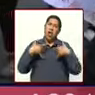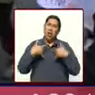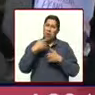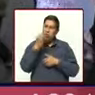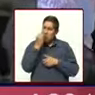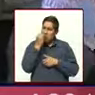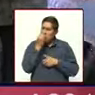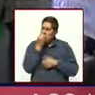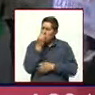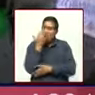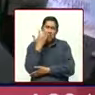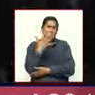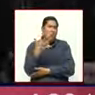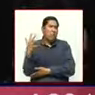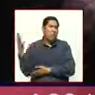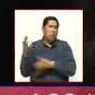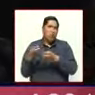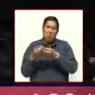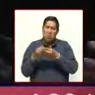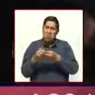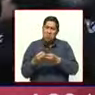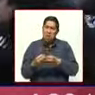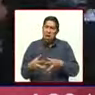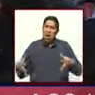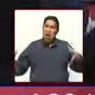nuestra fauna? Se está perdiendo.